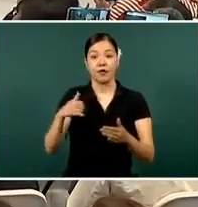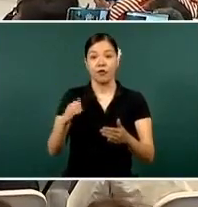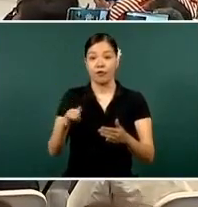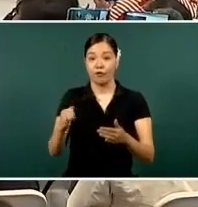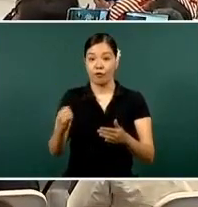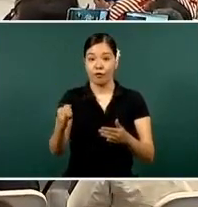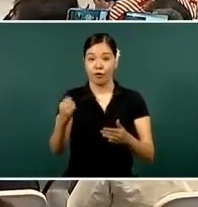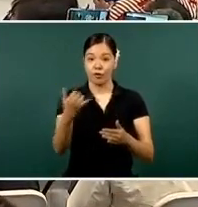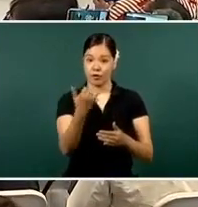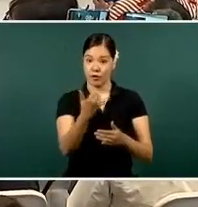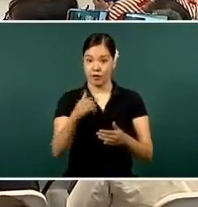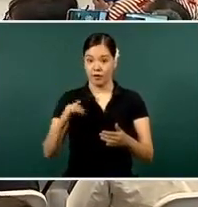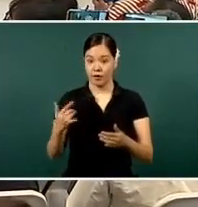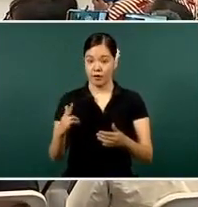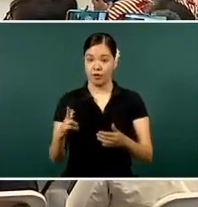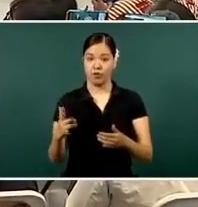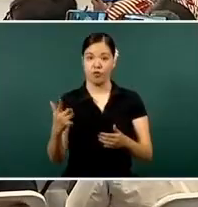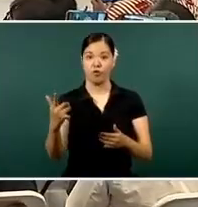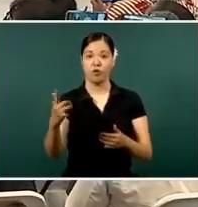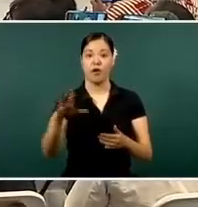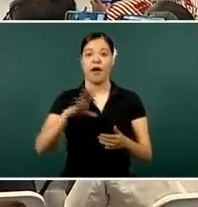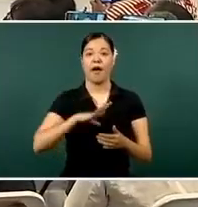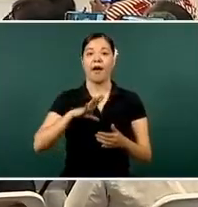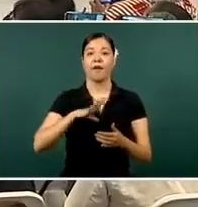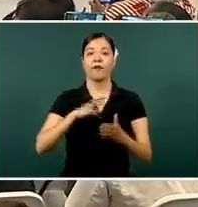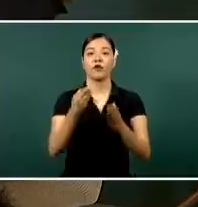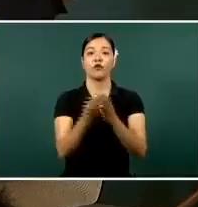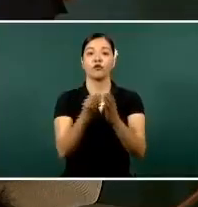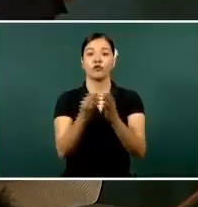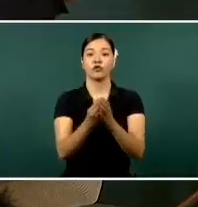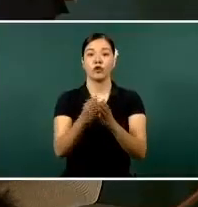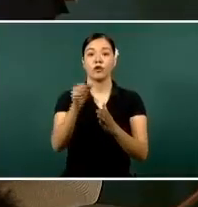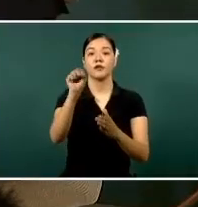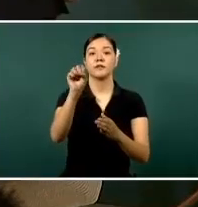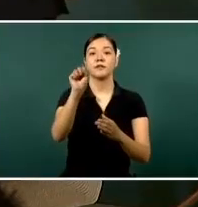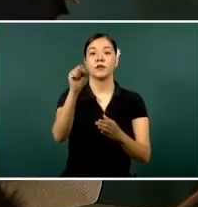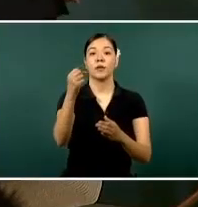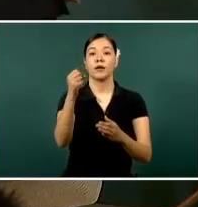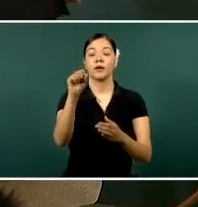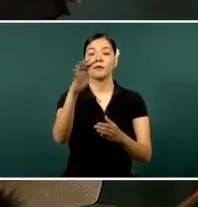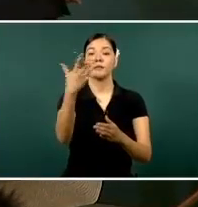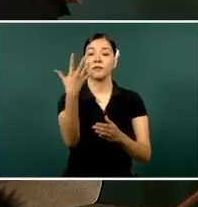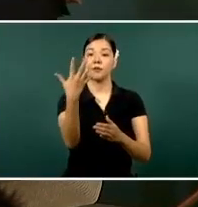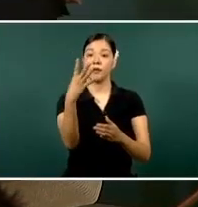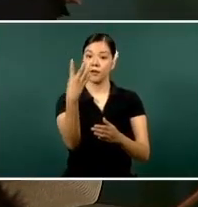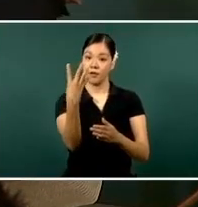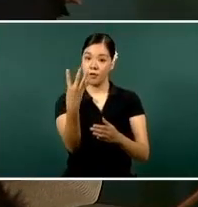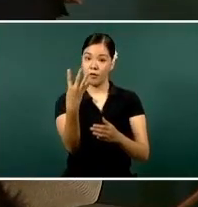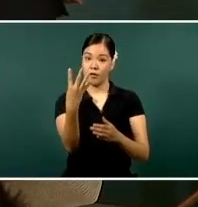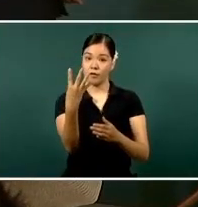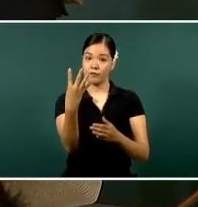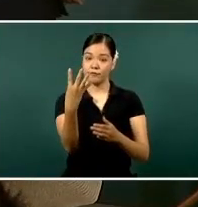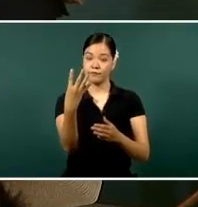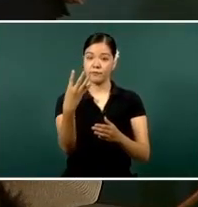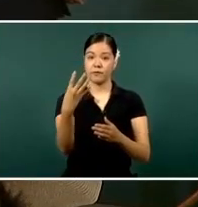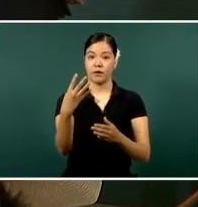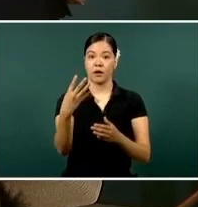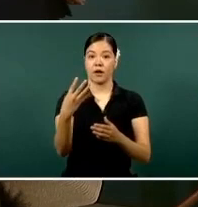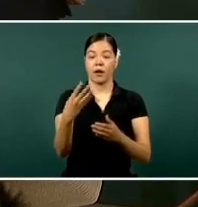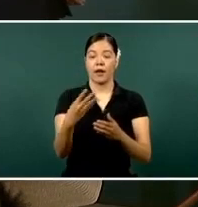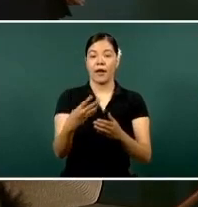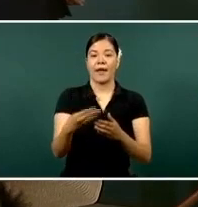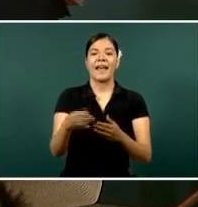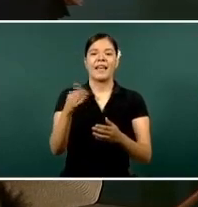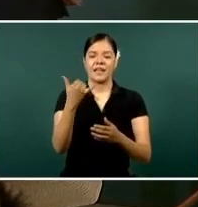desarrollado 54 foros regionales de consulta en todo el país, en el que hemos escuchado a